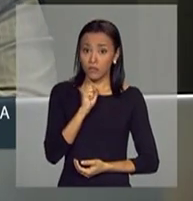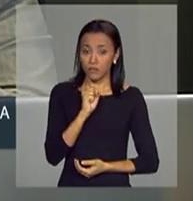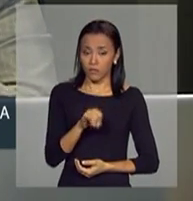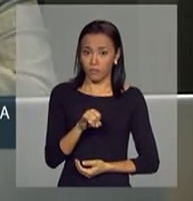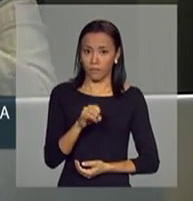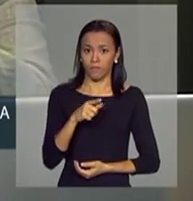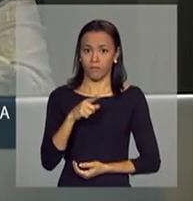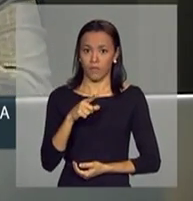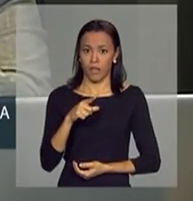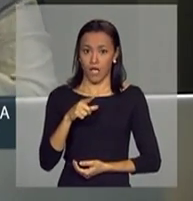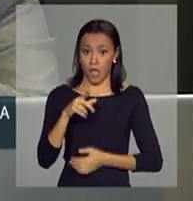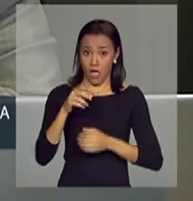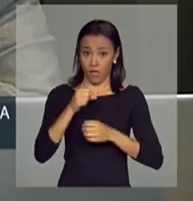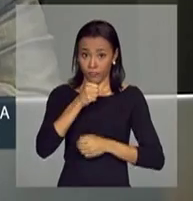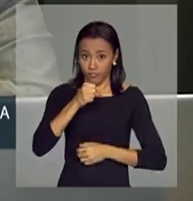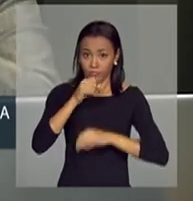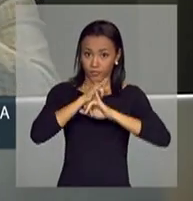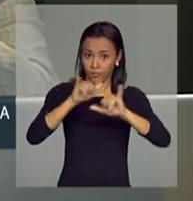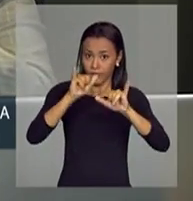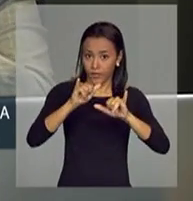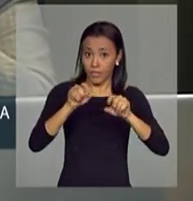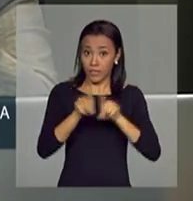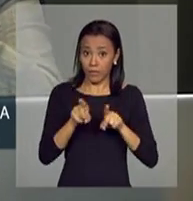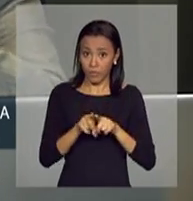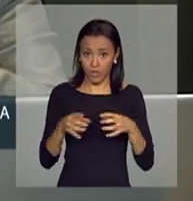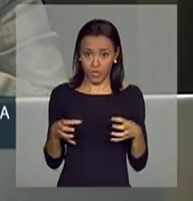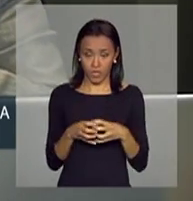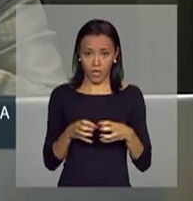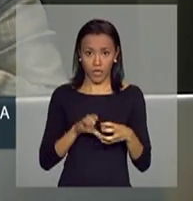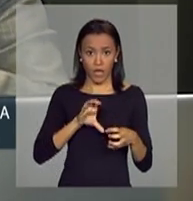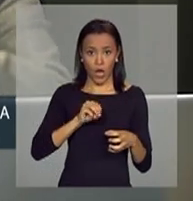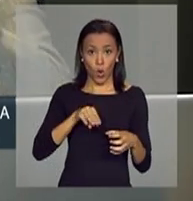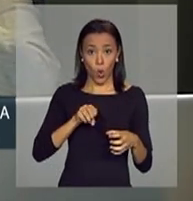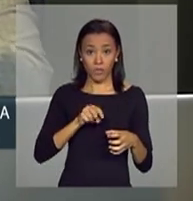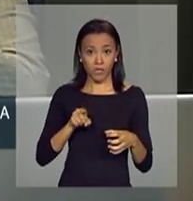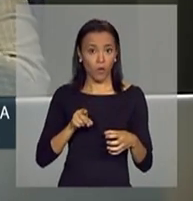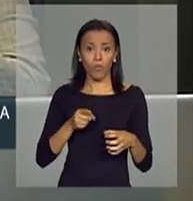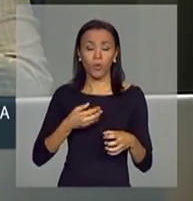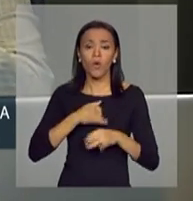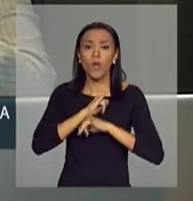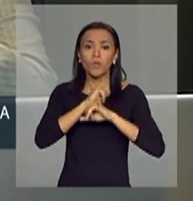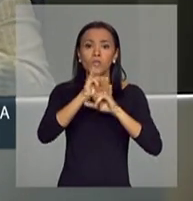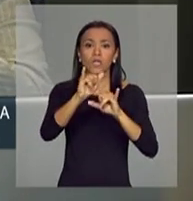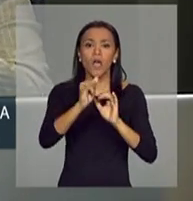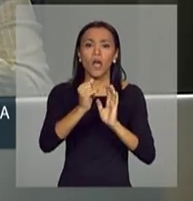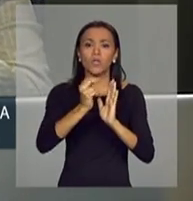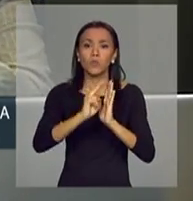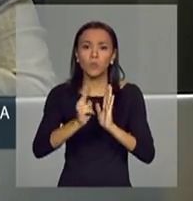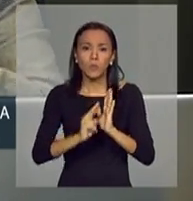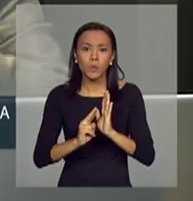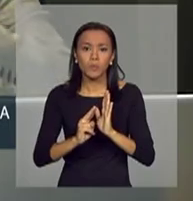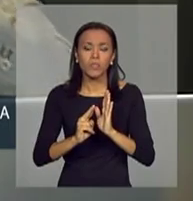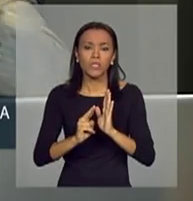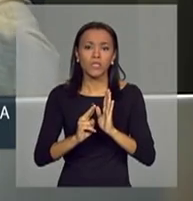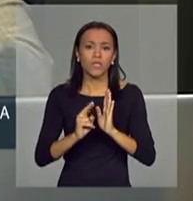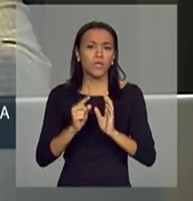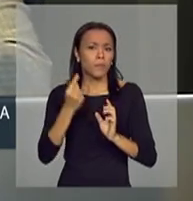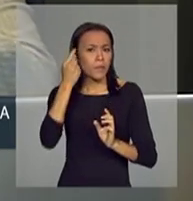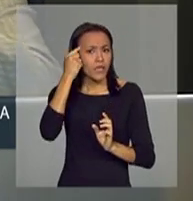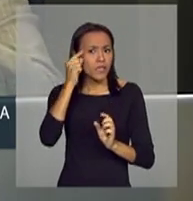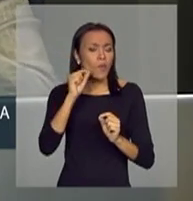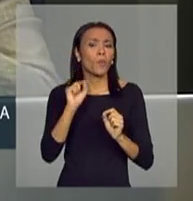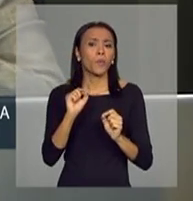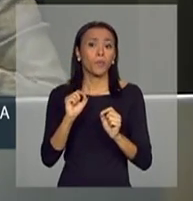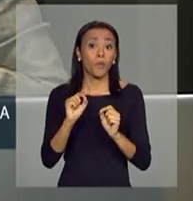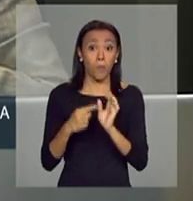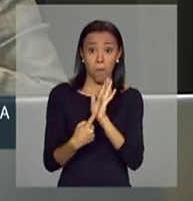piensa que la comisión, por nombrar nombres, si alguien piensa que la comisión, por revelar